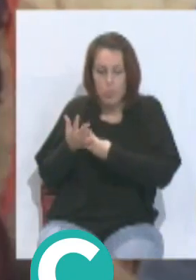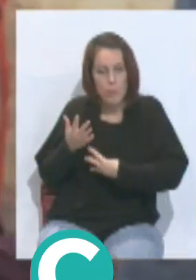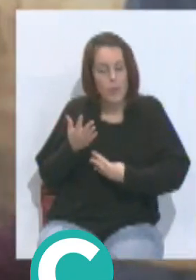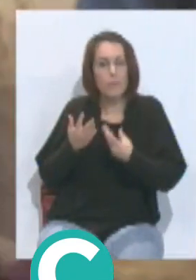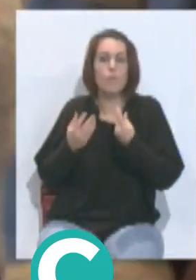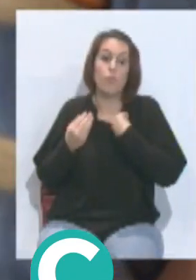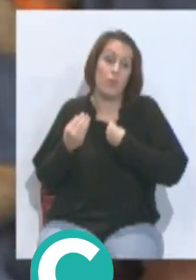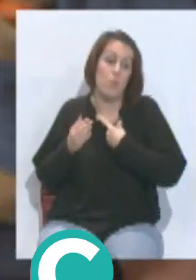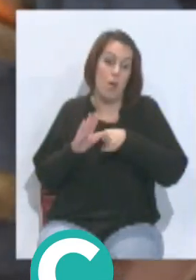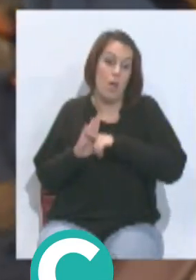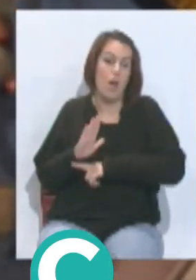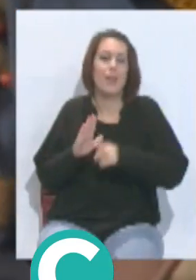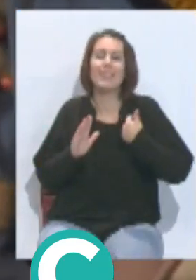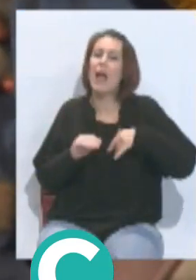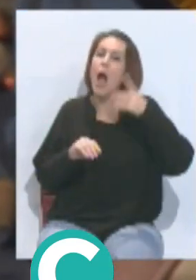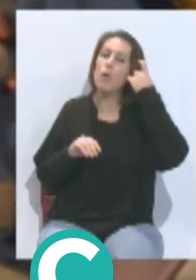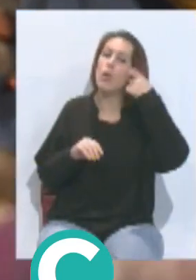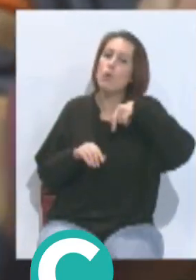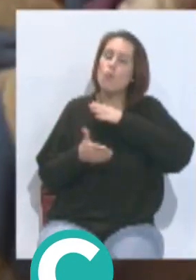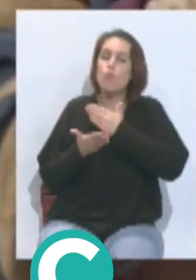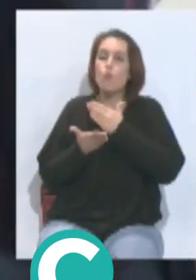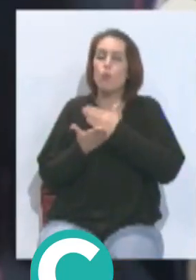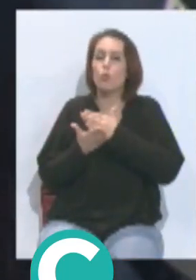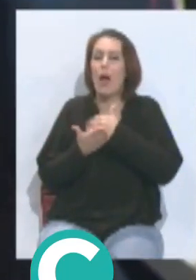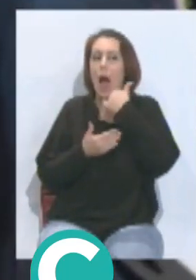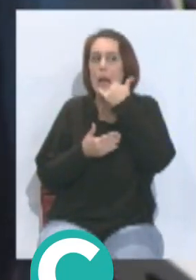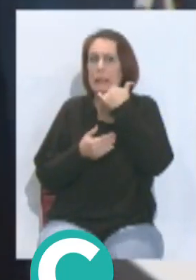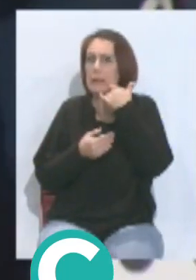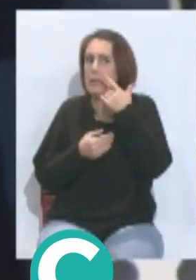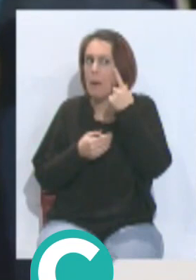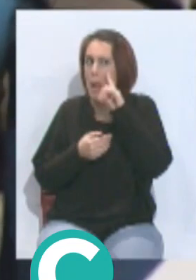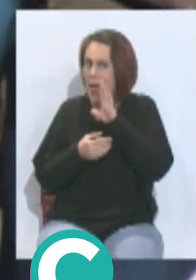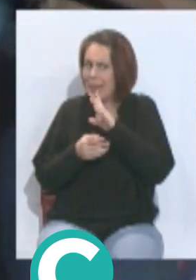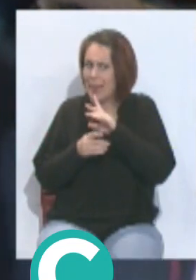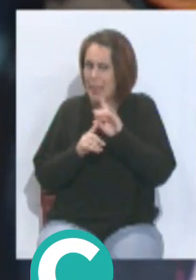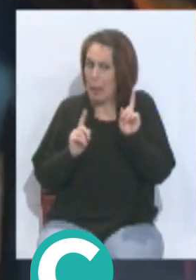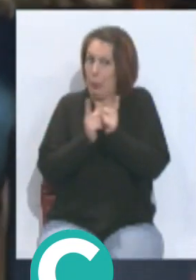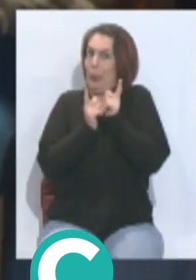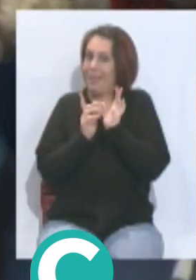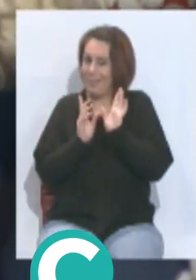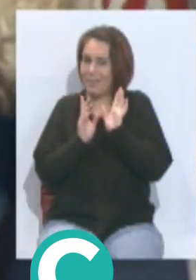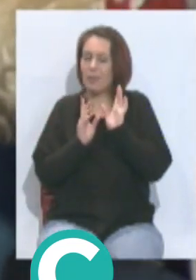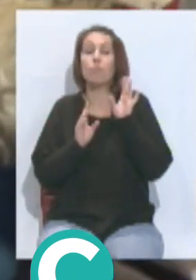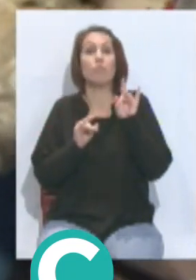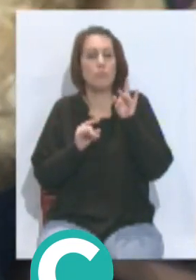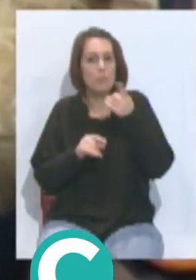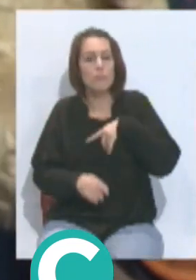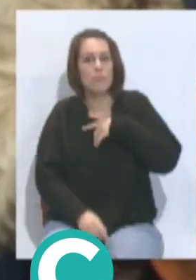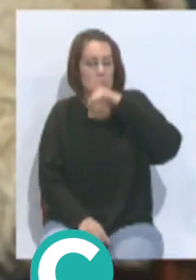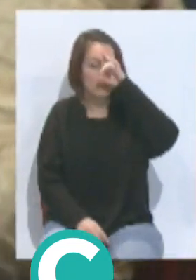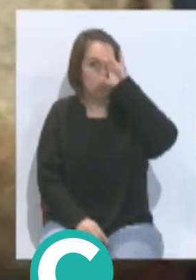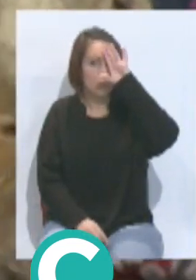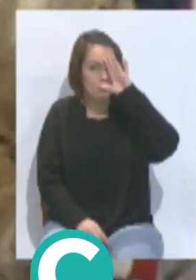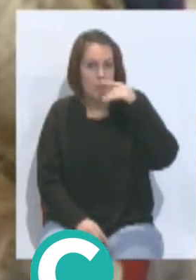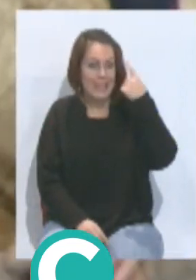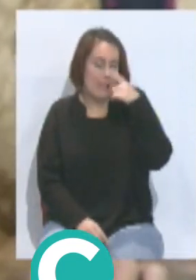forman parte ya del alumnado de este curso. Casi que se os queda corto, ¿eh? Sí, estamos muy sorprendidos. Sabíamos